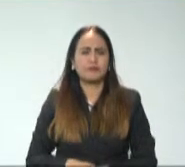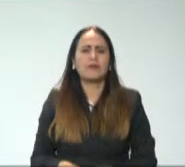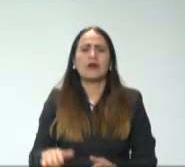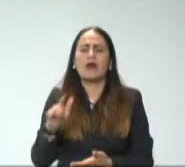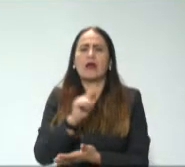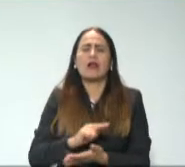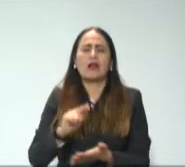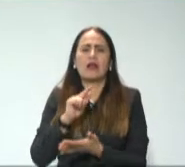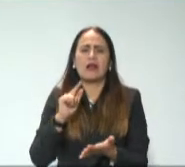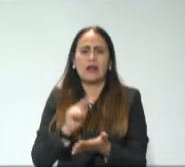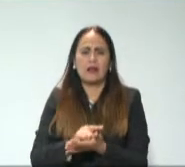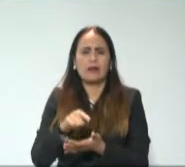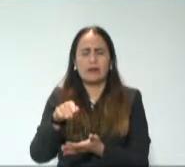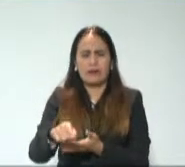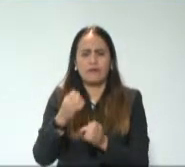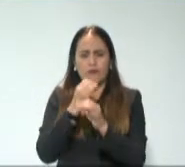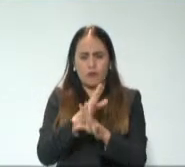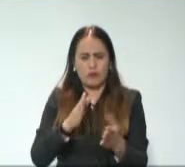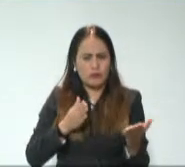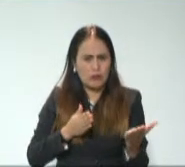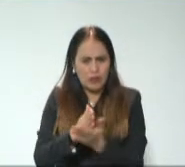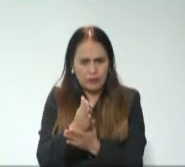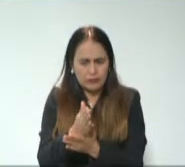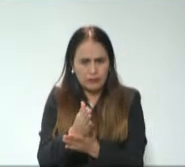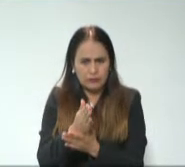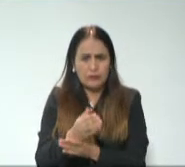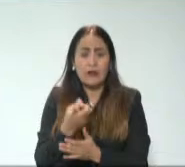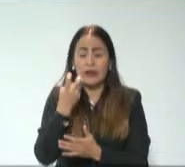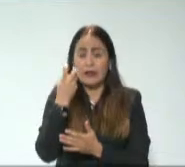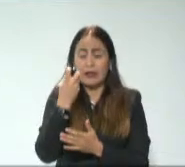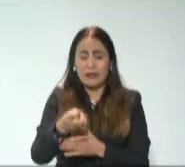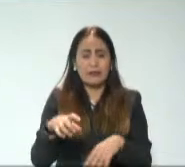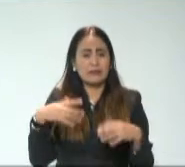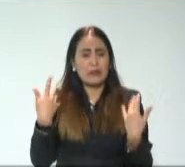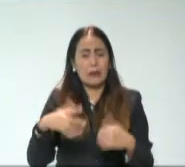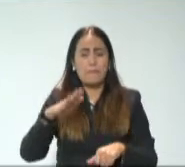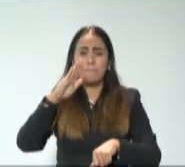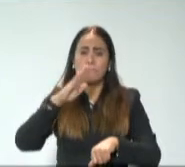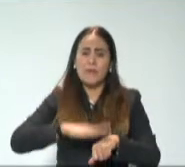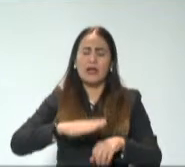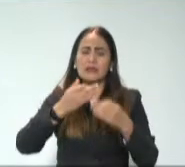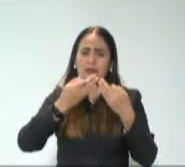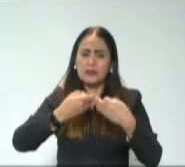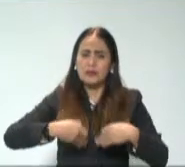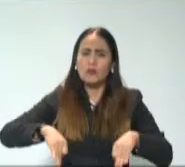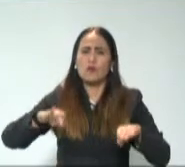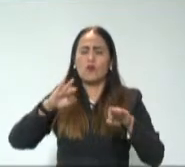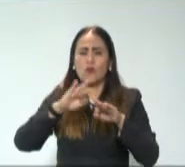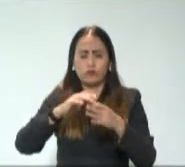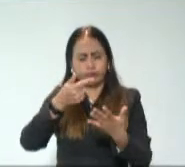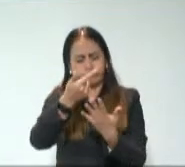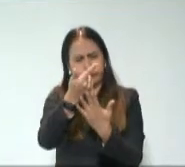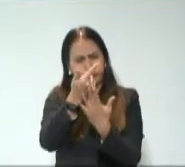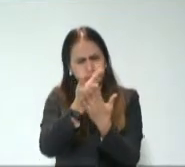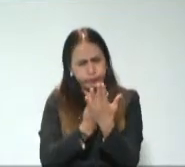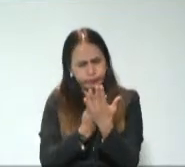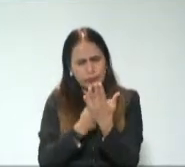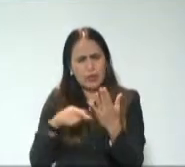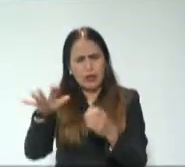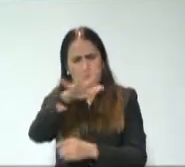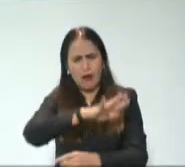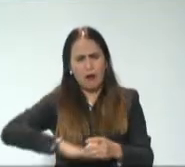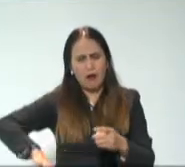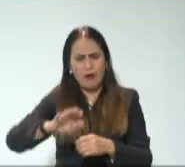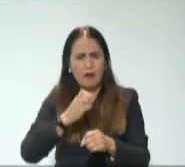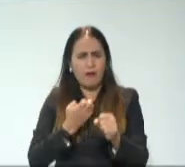información pública es el instrumento normativo por excelencia que prevé lo necesario en el ámbito Federal